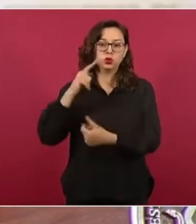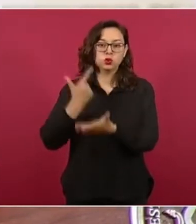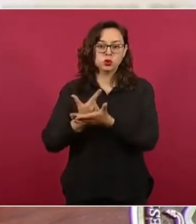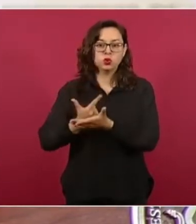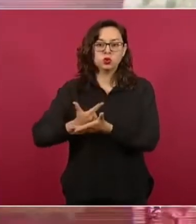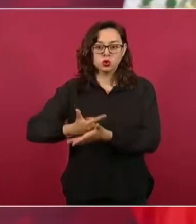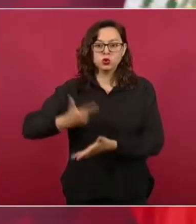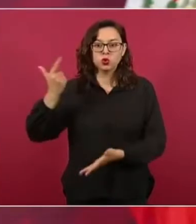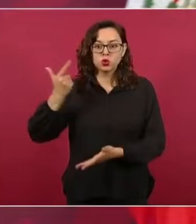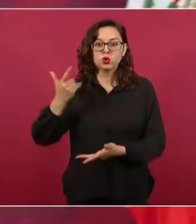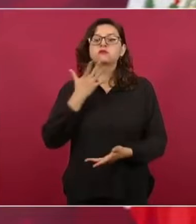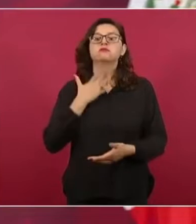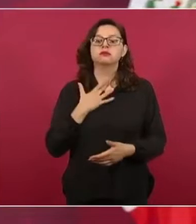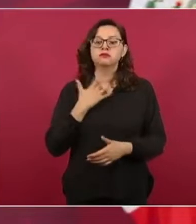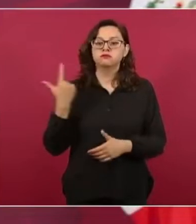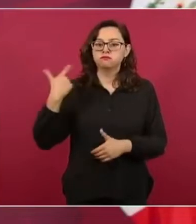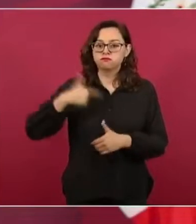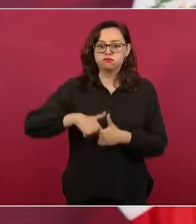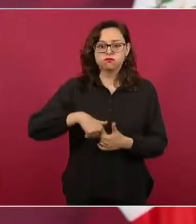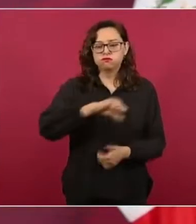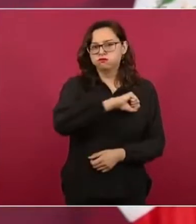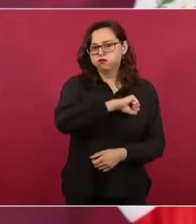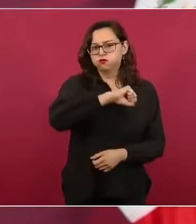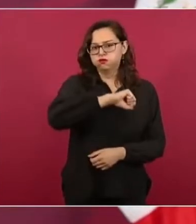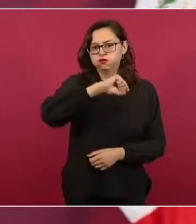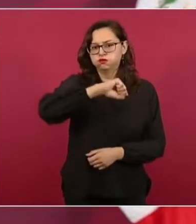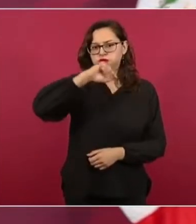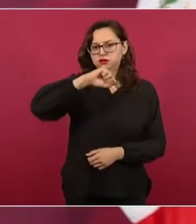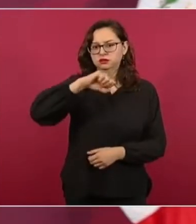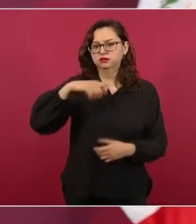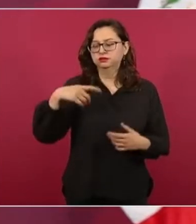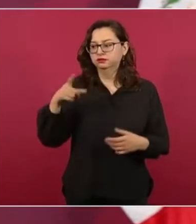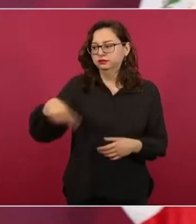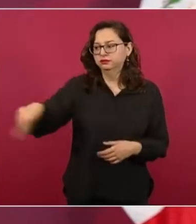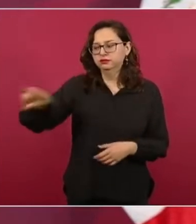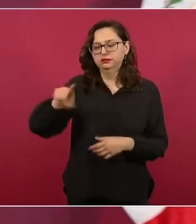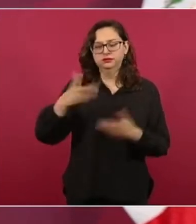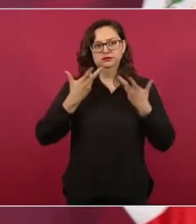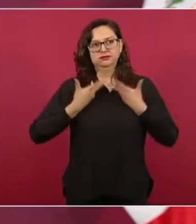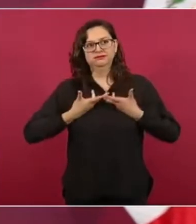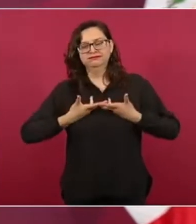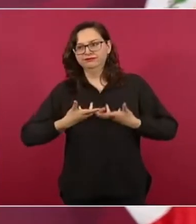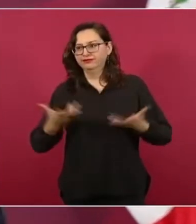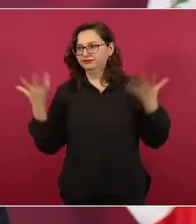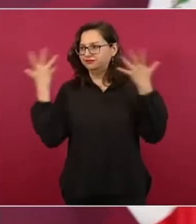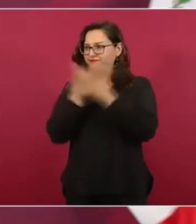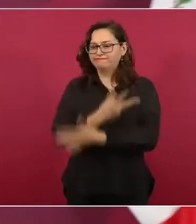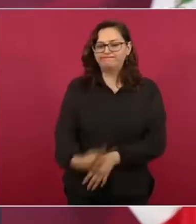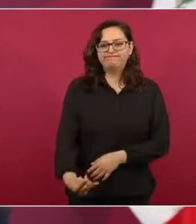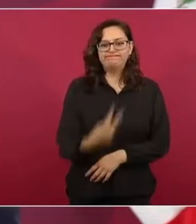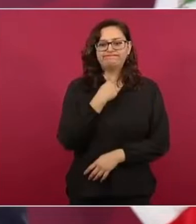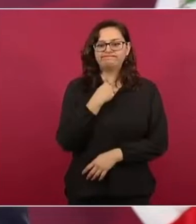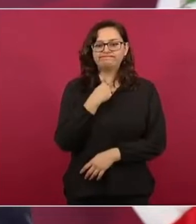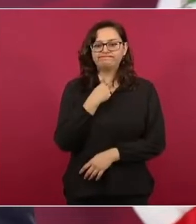ha subido la gasolina y les afecta en todo, aunque ellos en